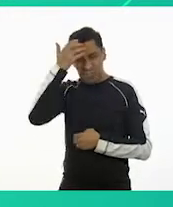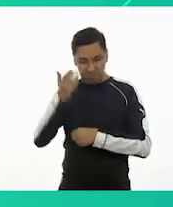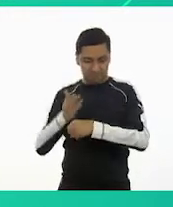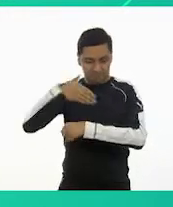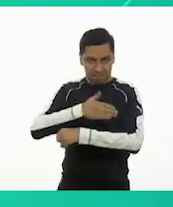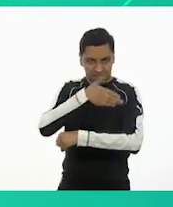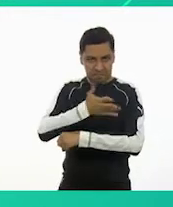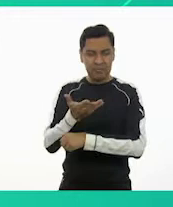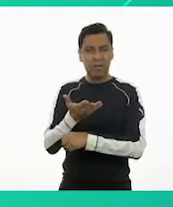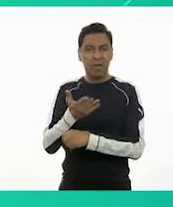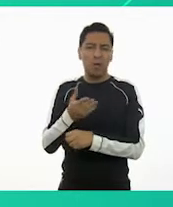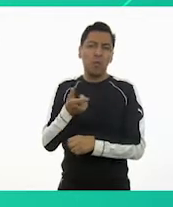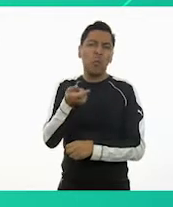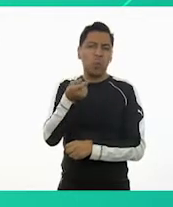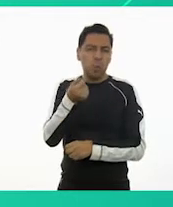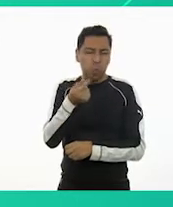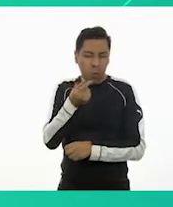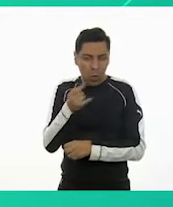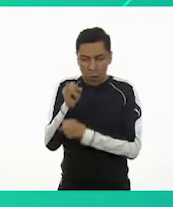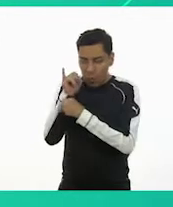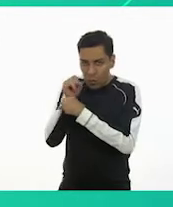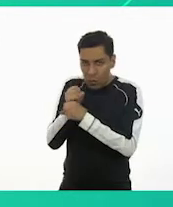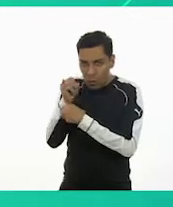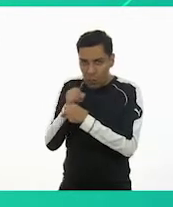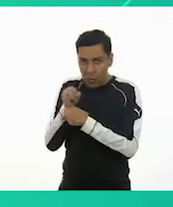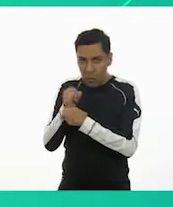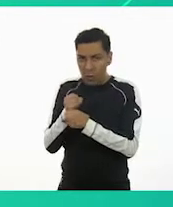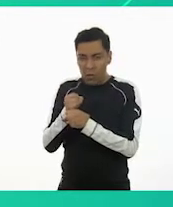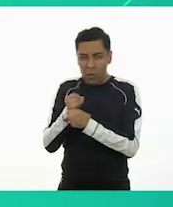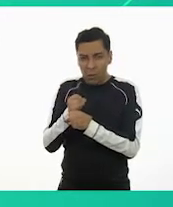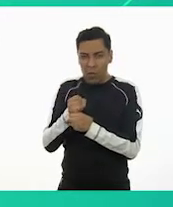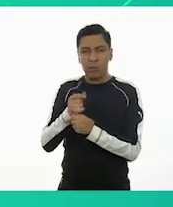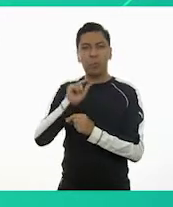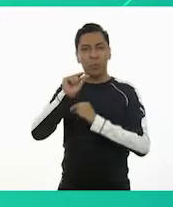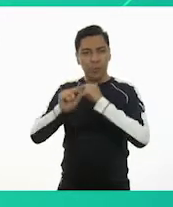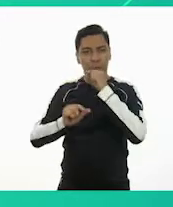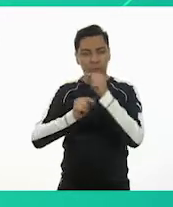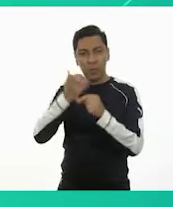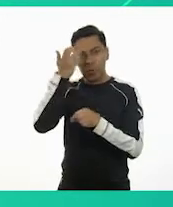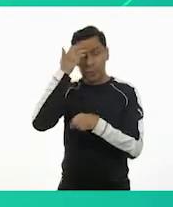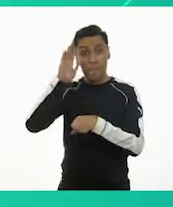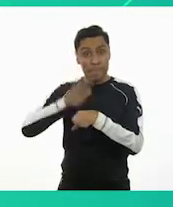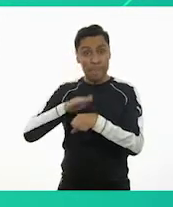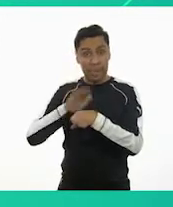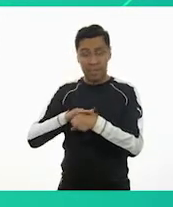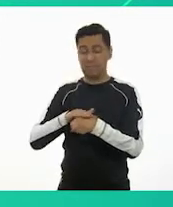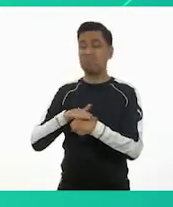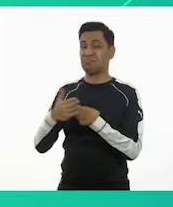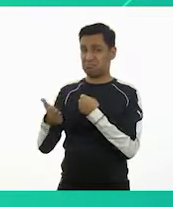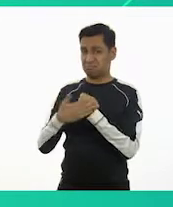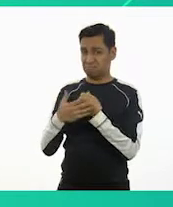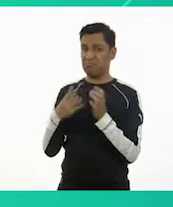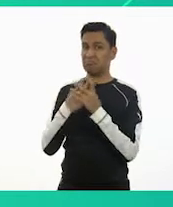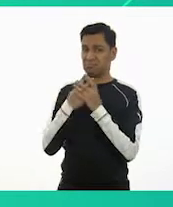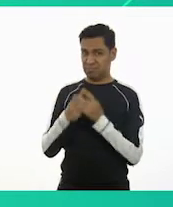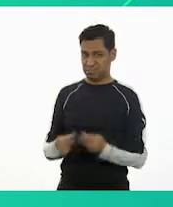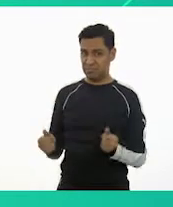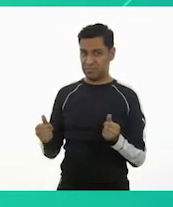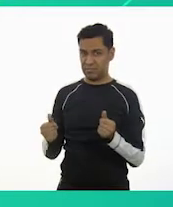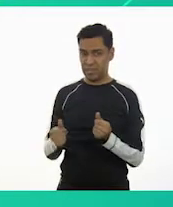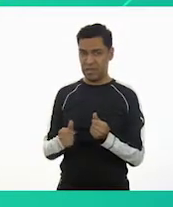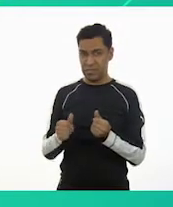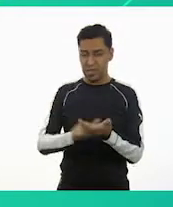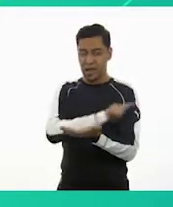problemática se conocía poco, se hablaba poco de ella, pero es una especie que siempre ha estado en peligro de extinción. Bueno, desde que entró a la norma